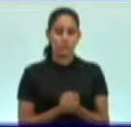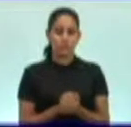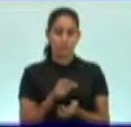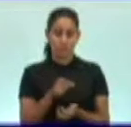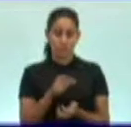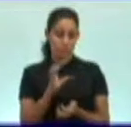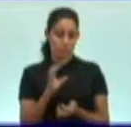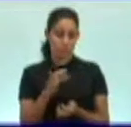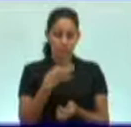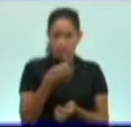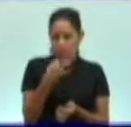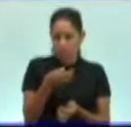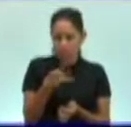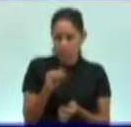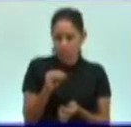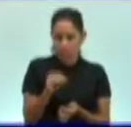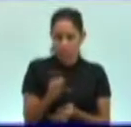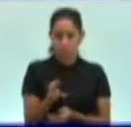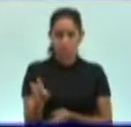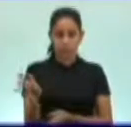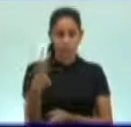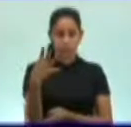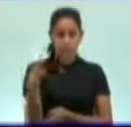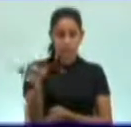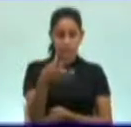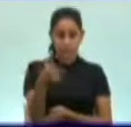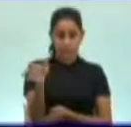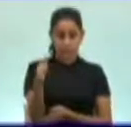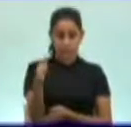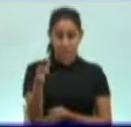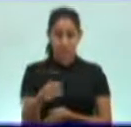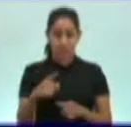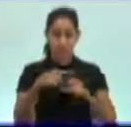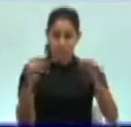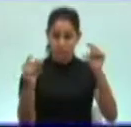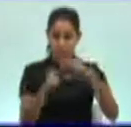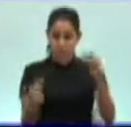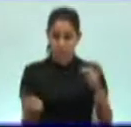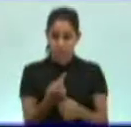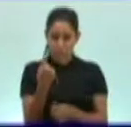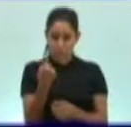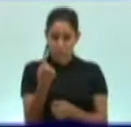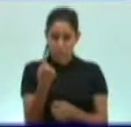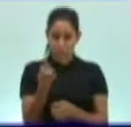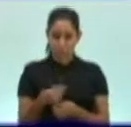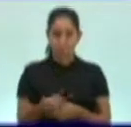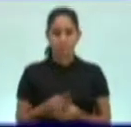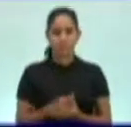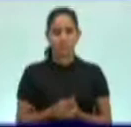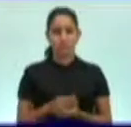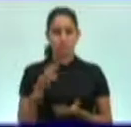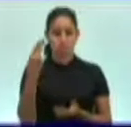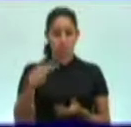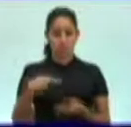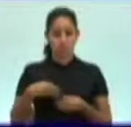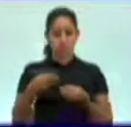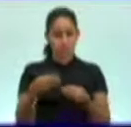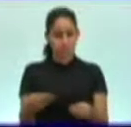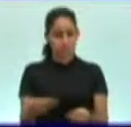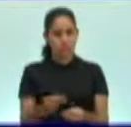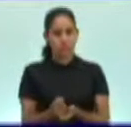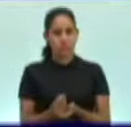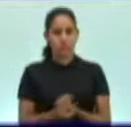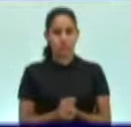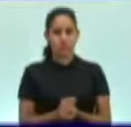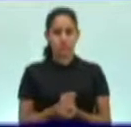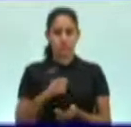C, que la bandera de la estrella solitaria recibirá los honores correspondientes